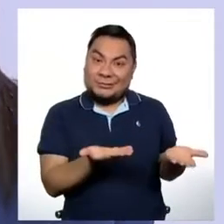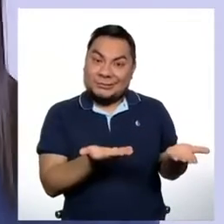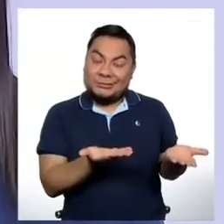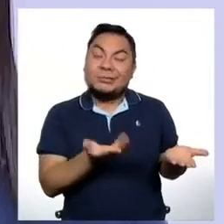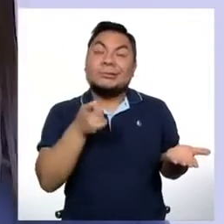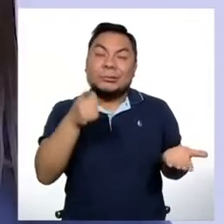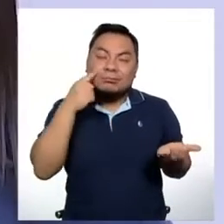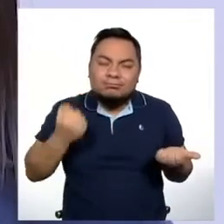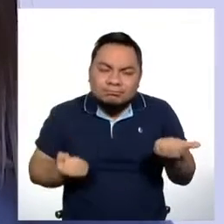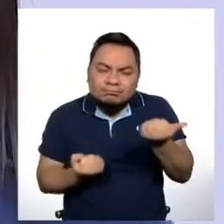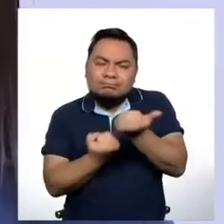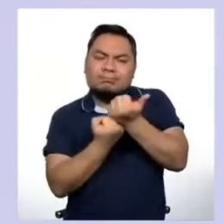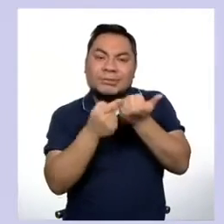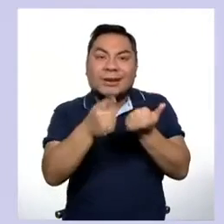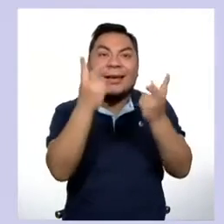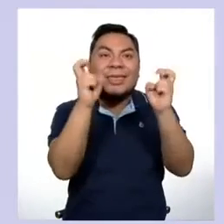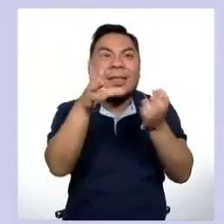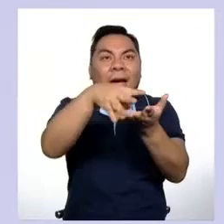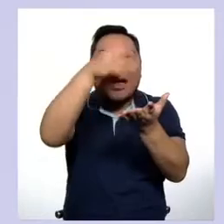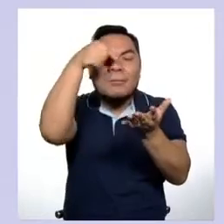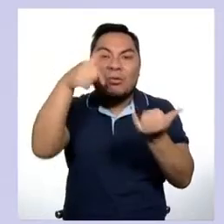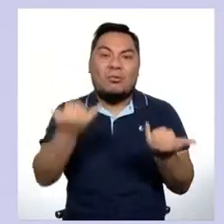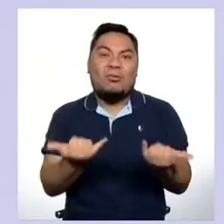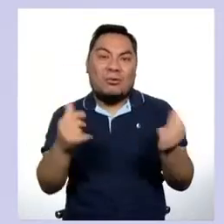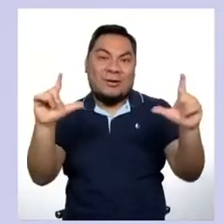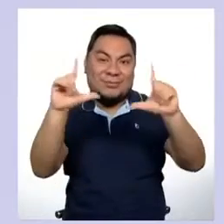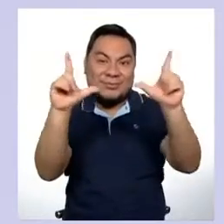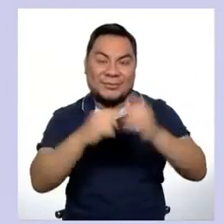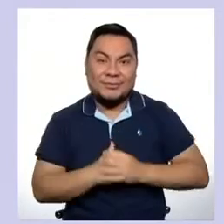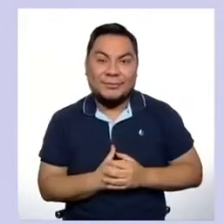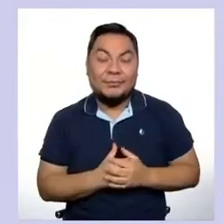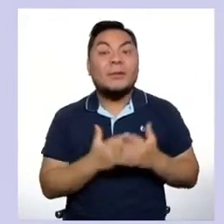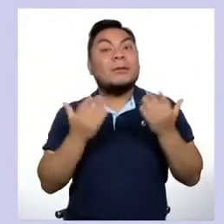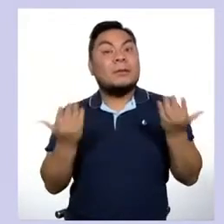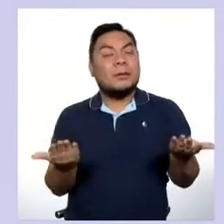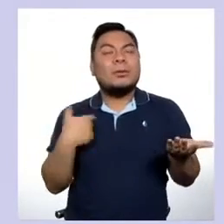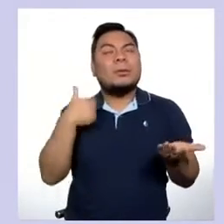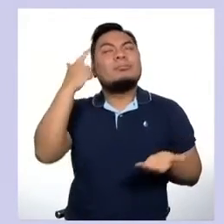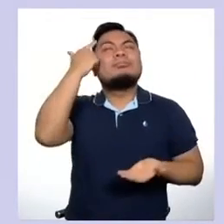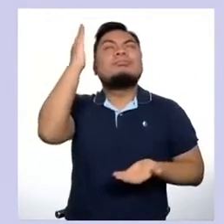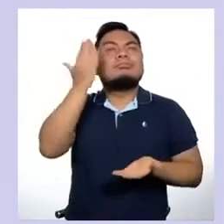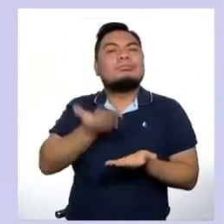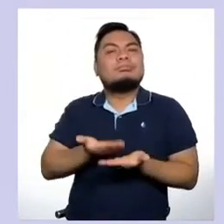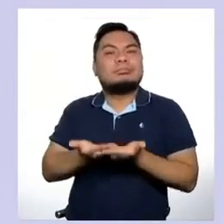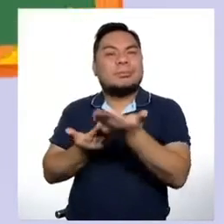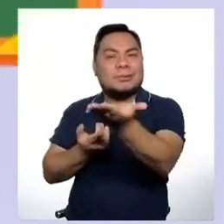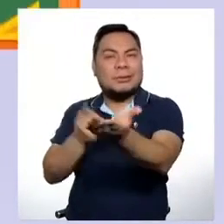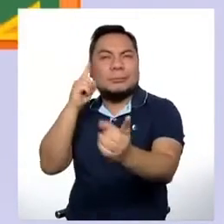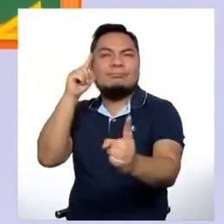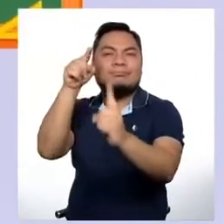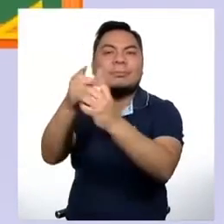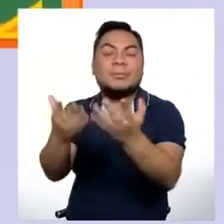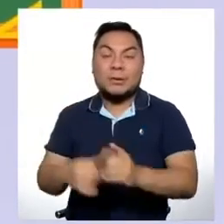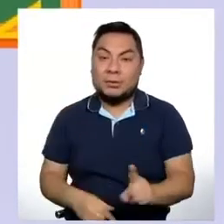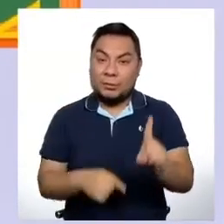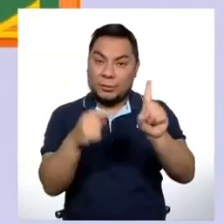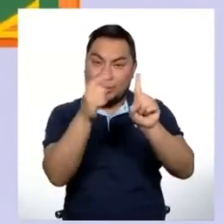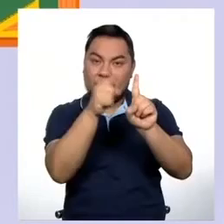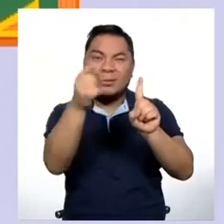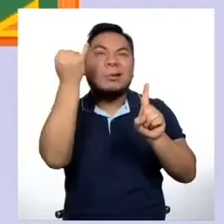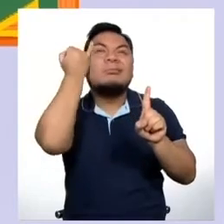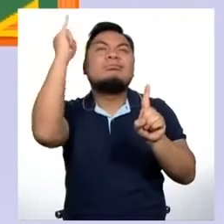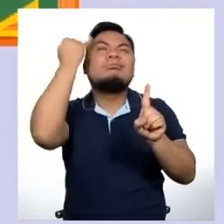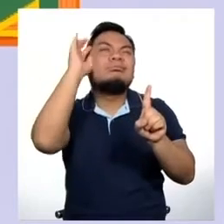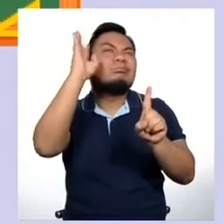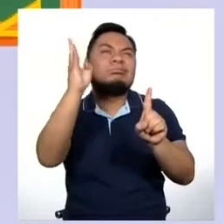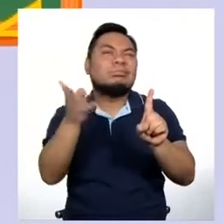Así reforzarán el tema que tocamos hoy en el programa. Entonces, les propongo el siguiente reto. 1. Inventen